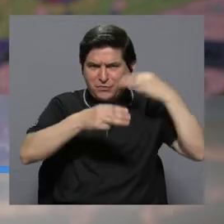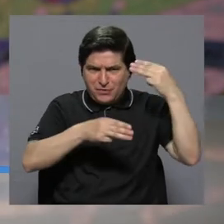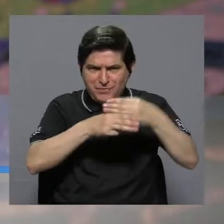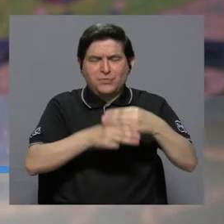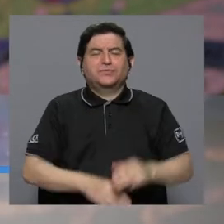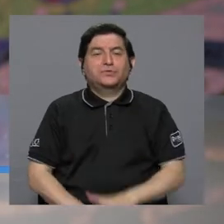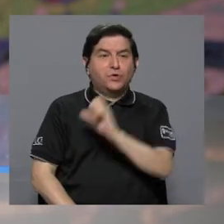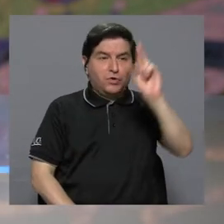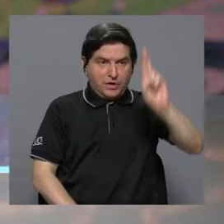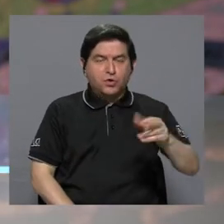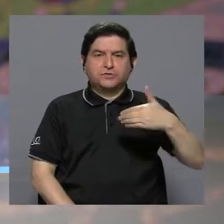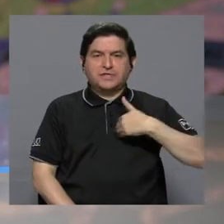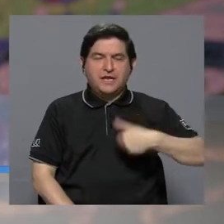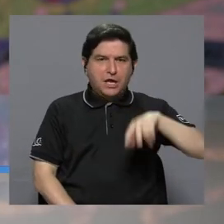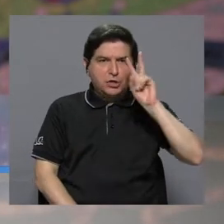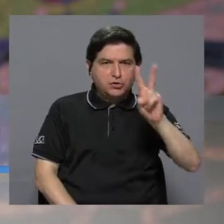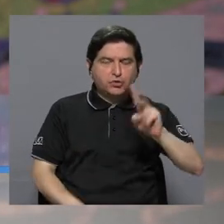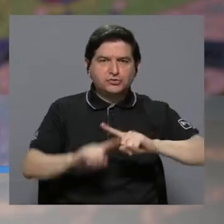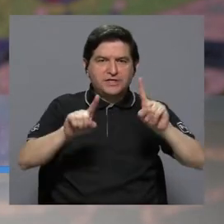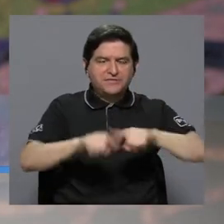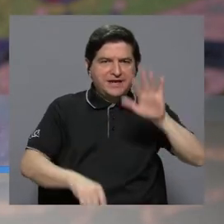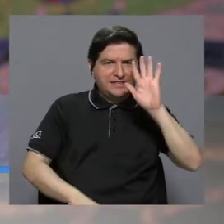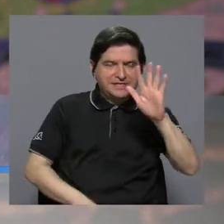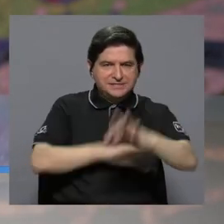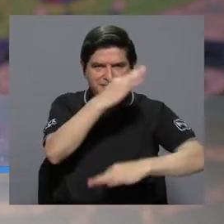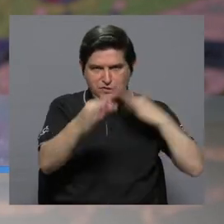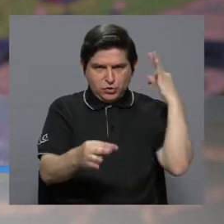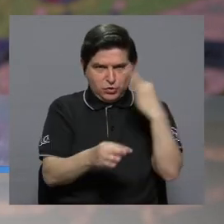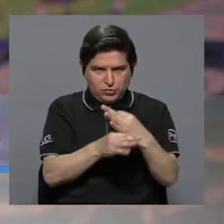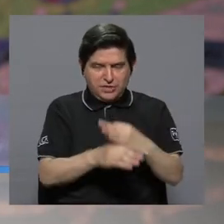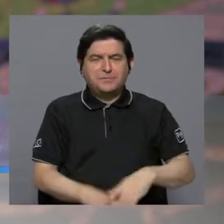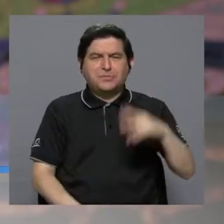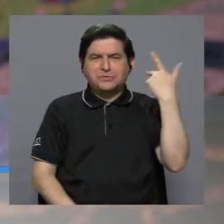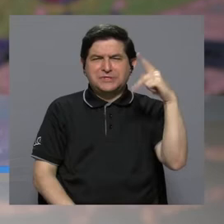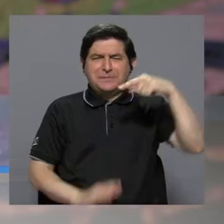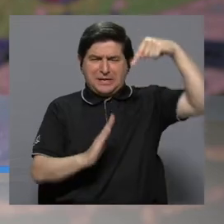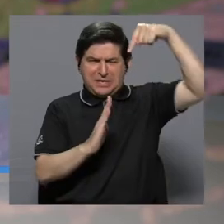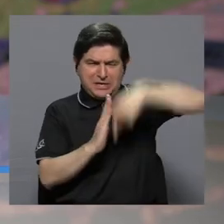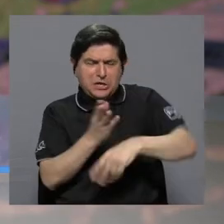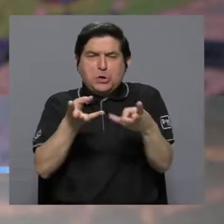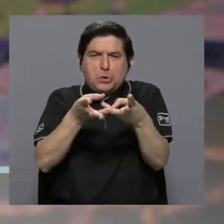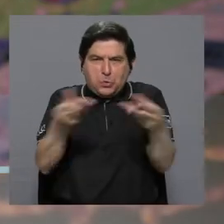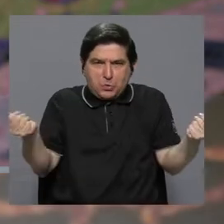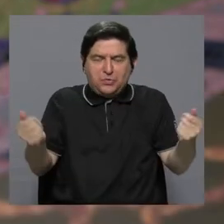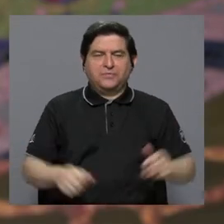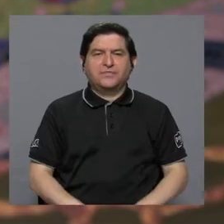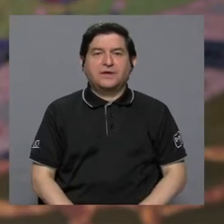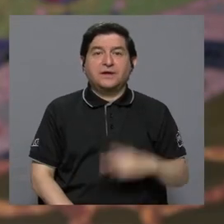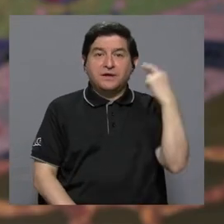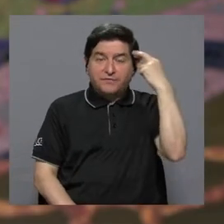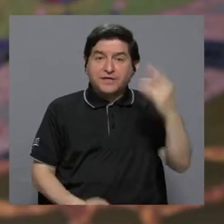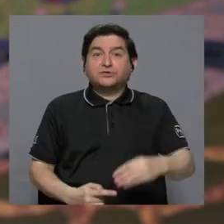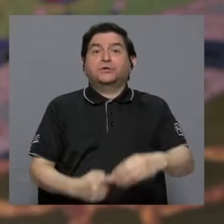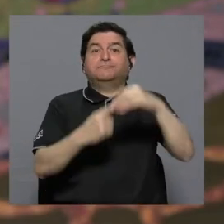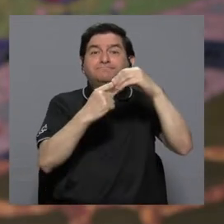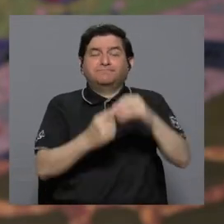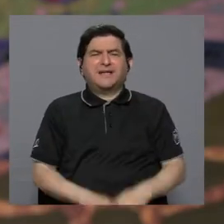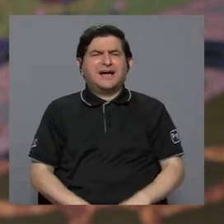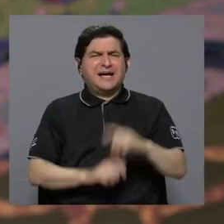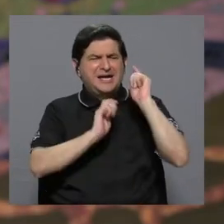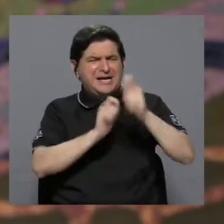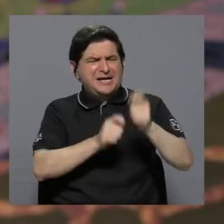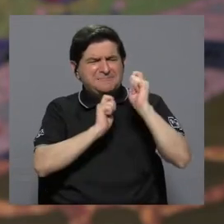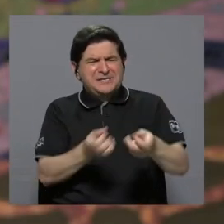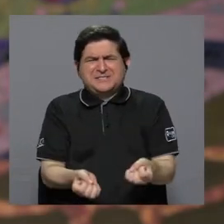planeta. En Costa Rica tenemos 2 de las 5 especies de pez sierra que están en peligro crítico de extinción debido principalmente a la